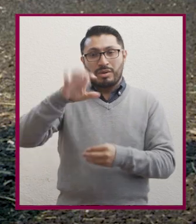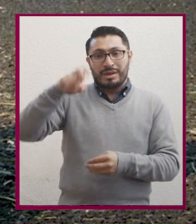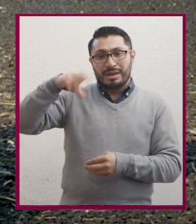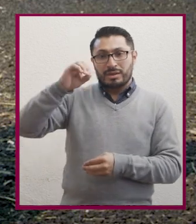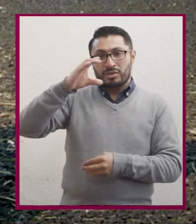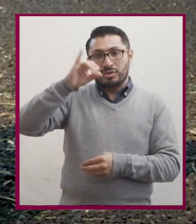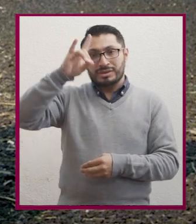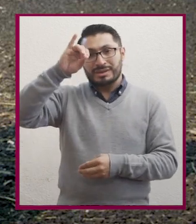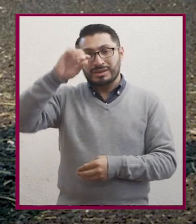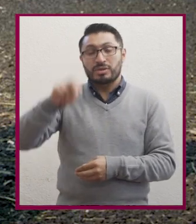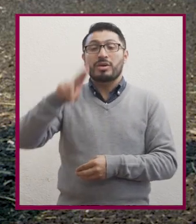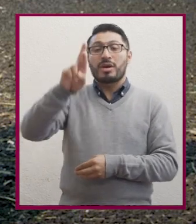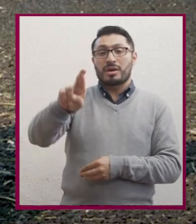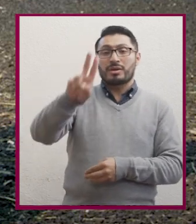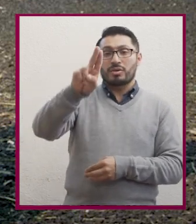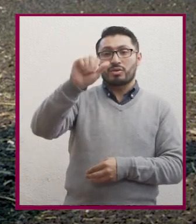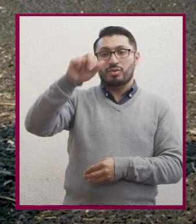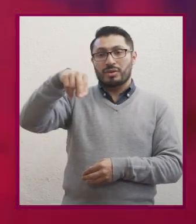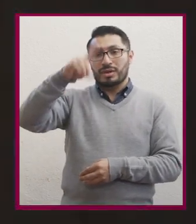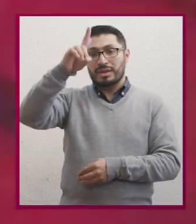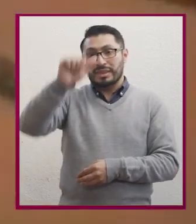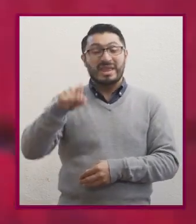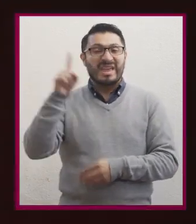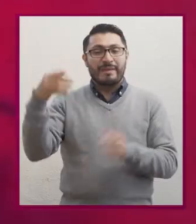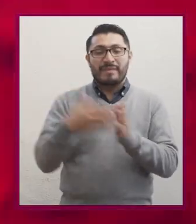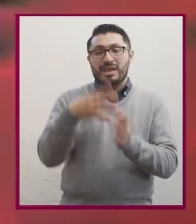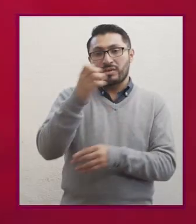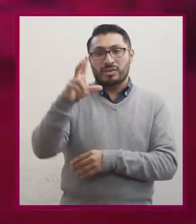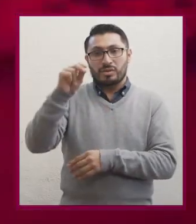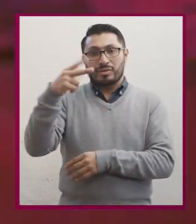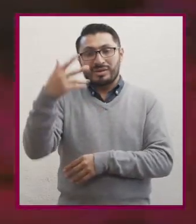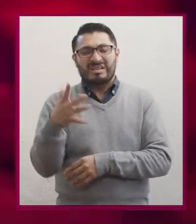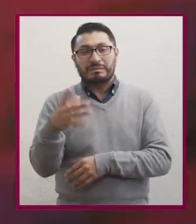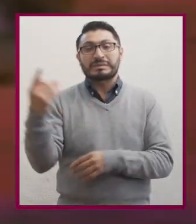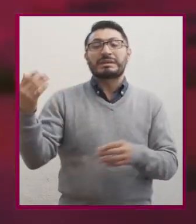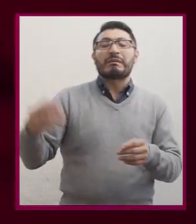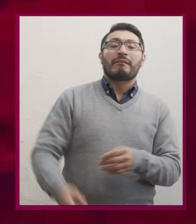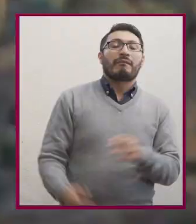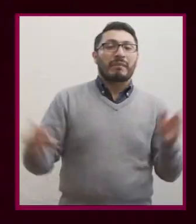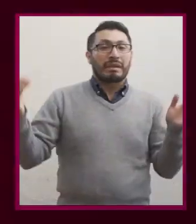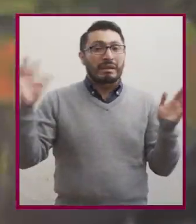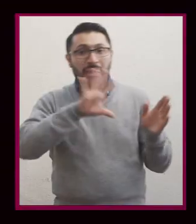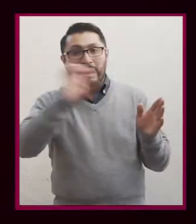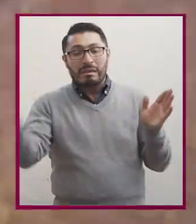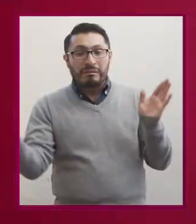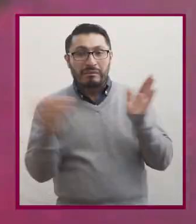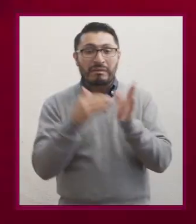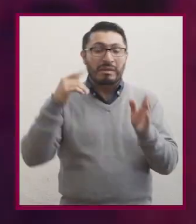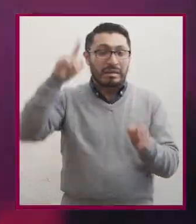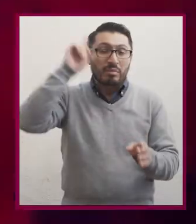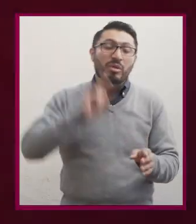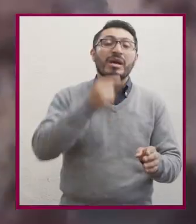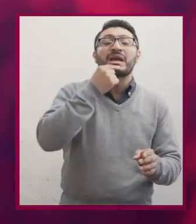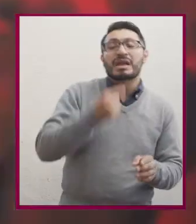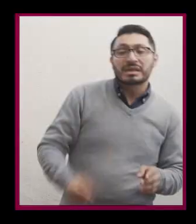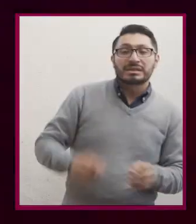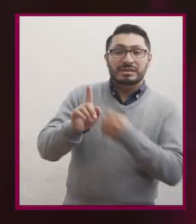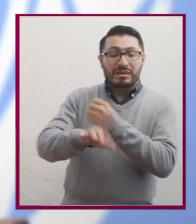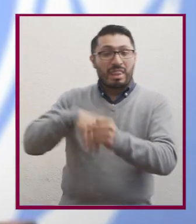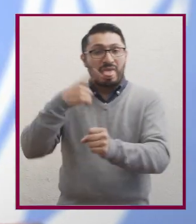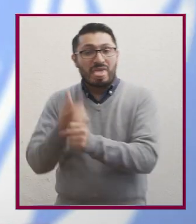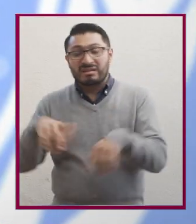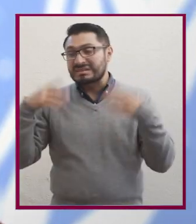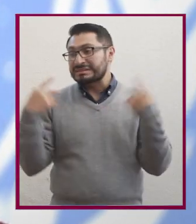de Ruanda en 1998, donde aproximadamente 500,000 de mujeres y niñas fueron